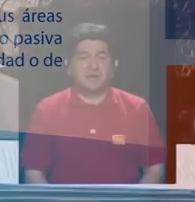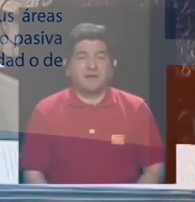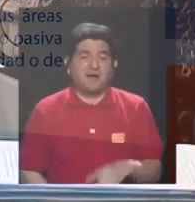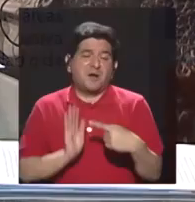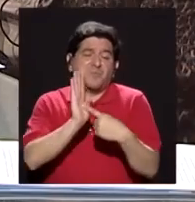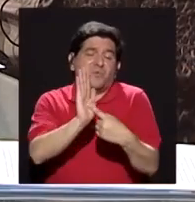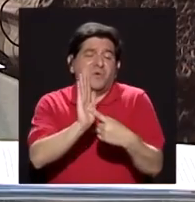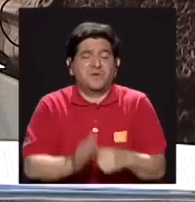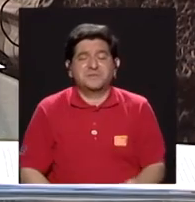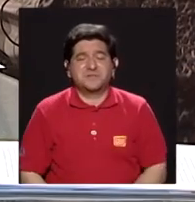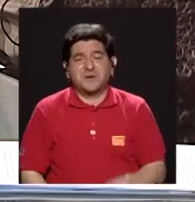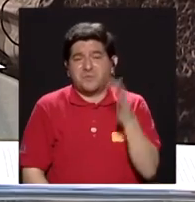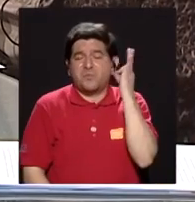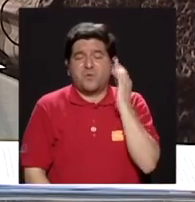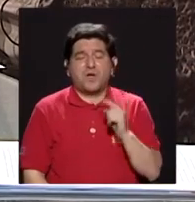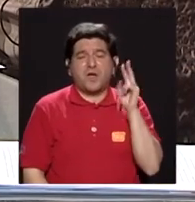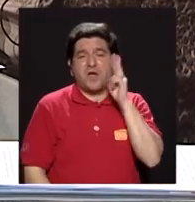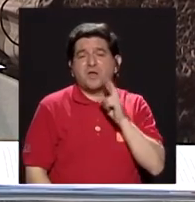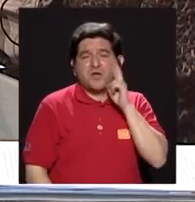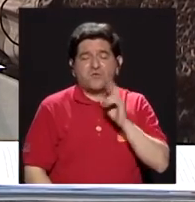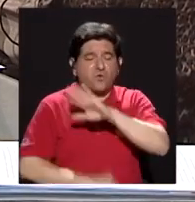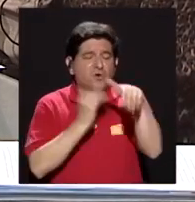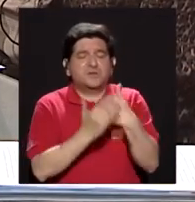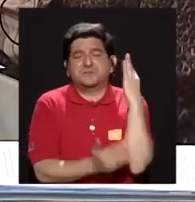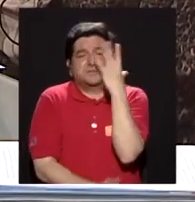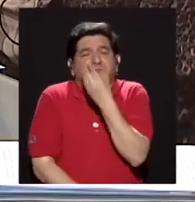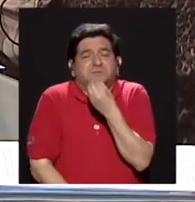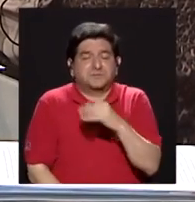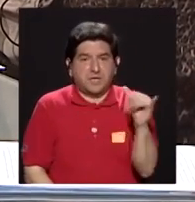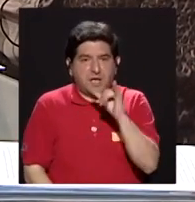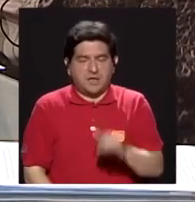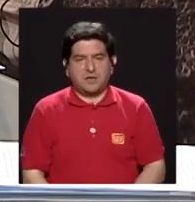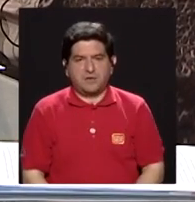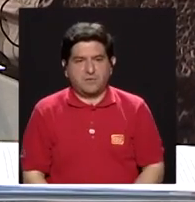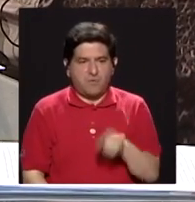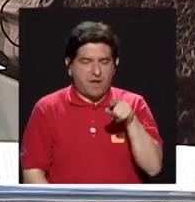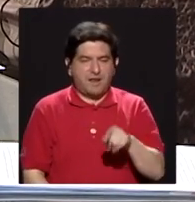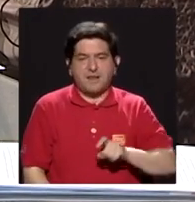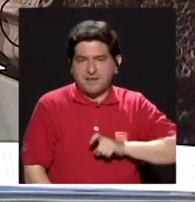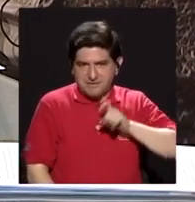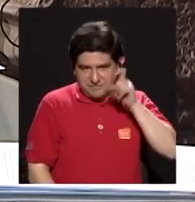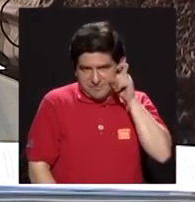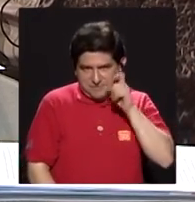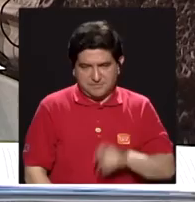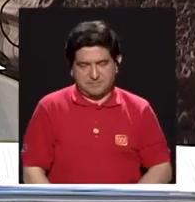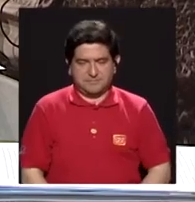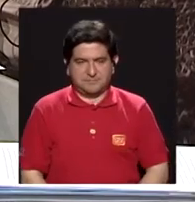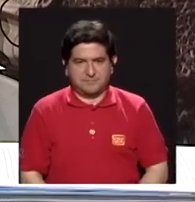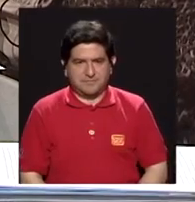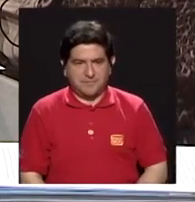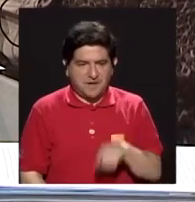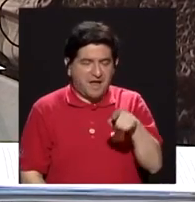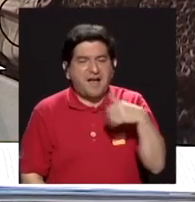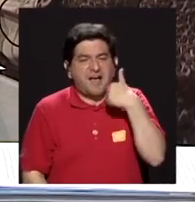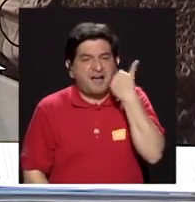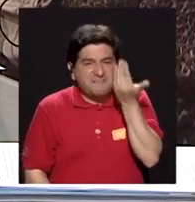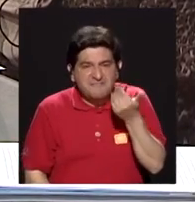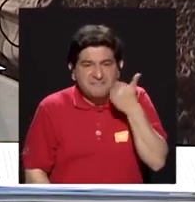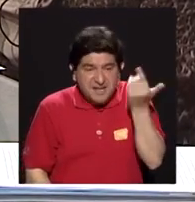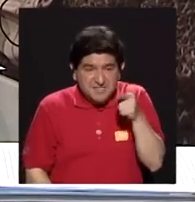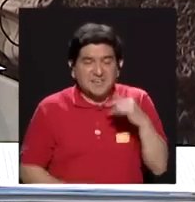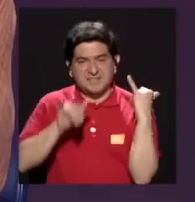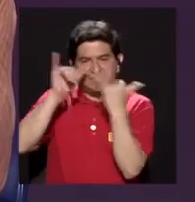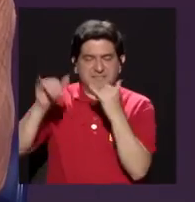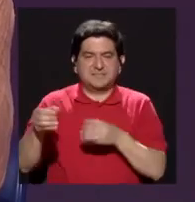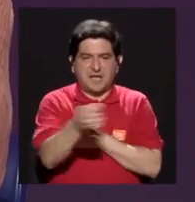rosado que todo es bellísimo y por el otro lado también está la parte de la sexualidad pues si son las más fáciles de denunciar por